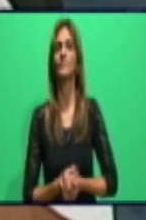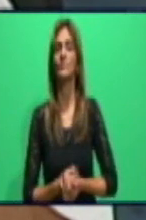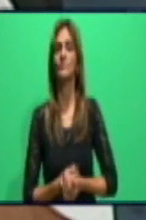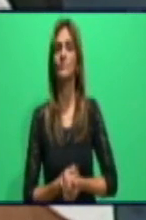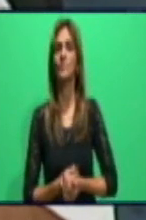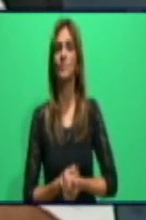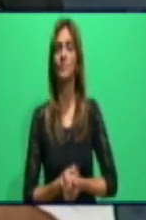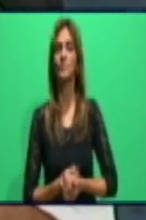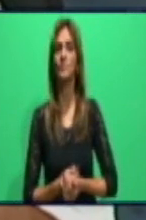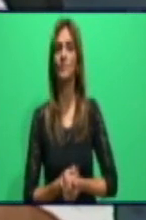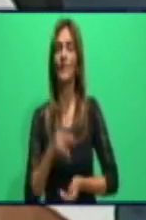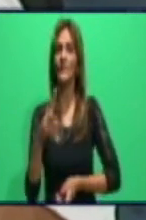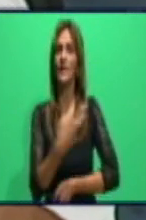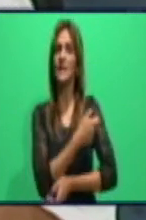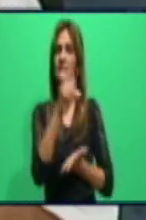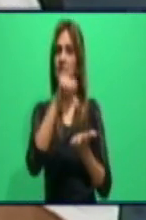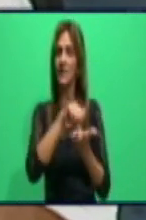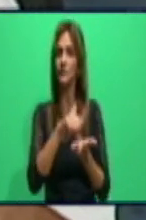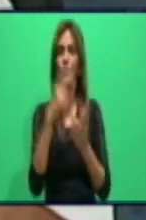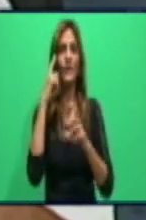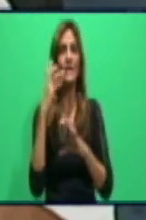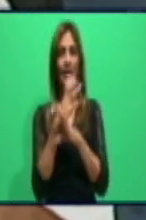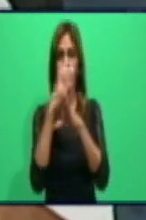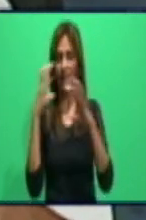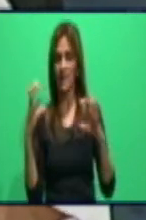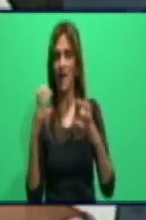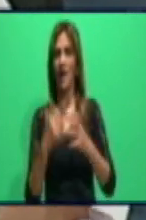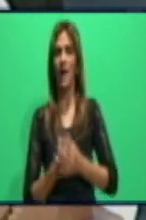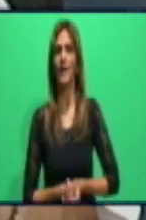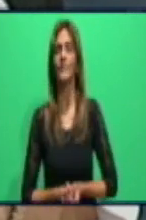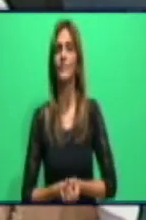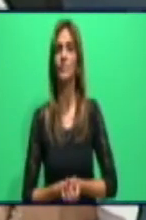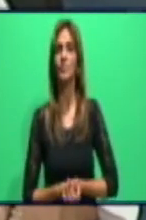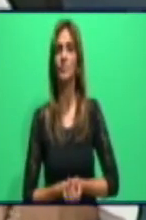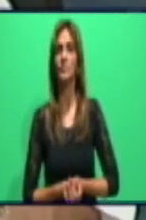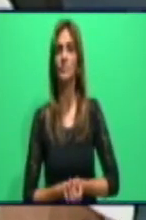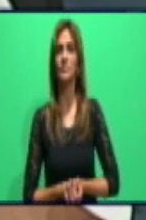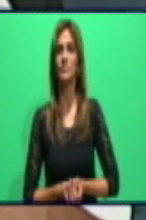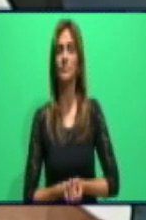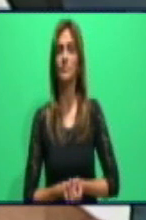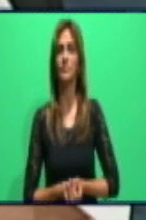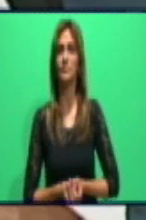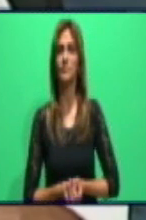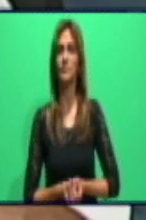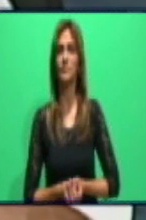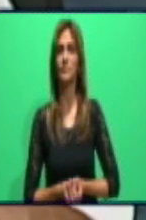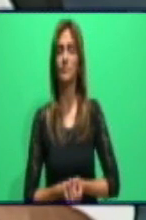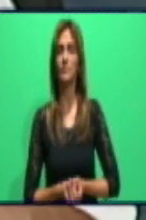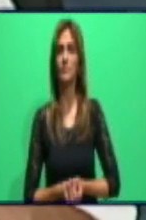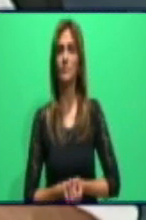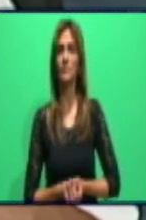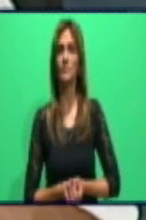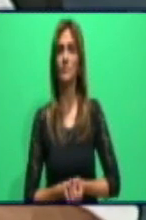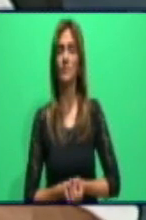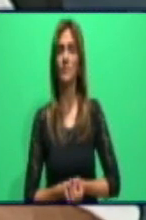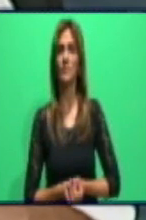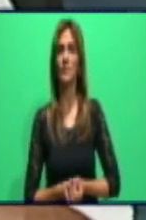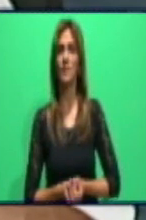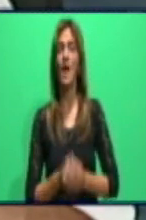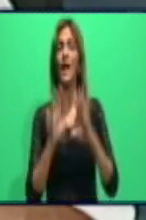agd a la del centro de ingeniería genética y biotecnología 6 jefe de nuestro país bueno